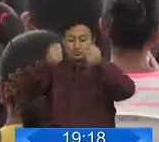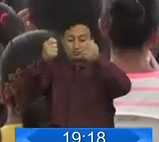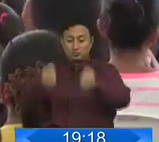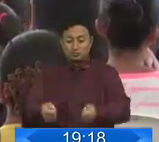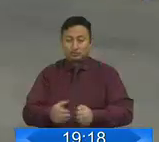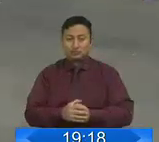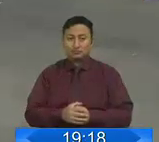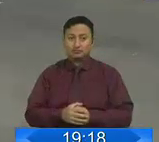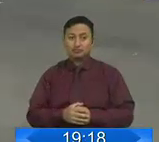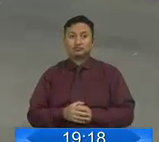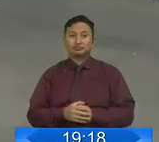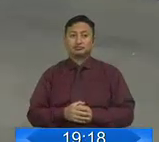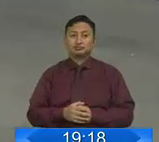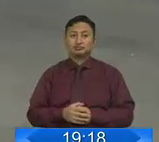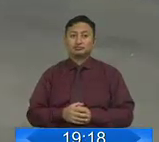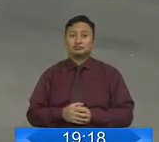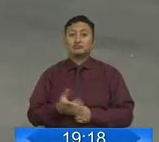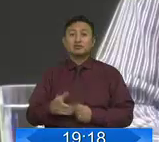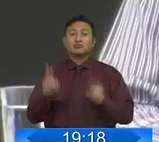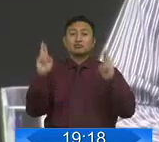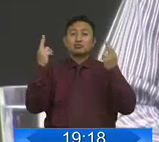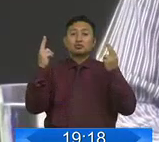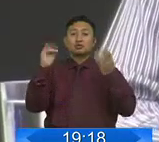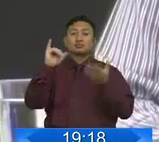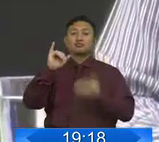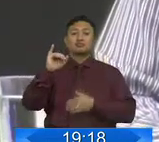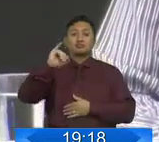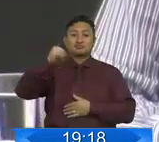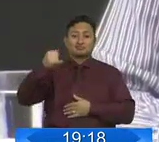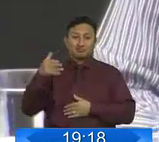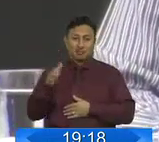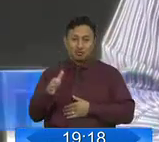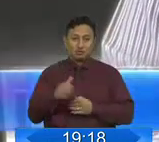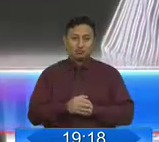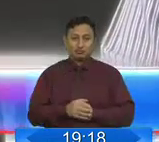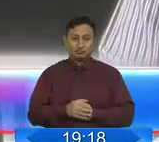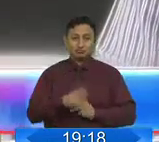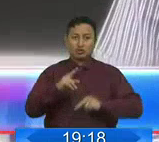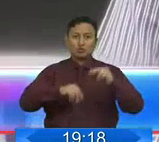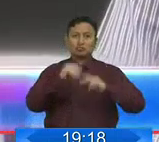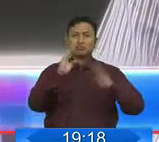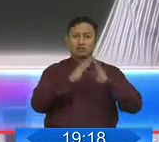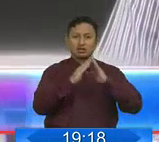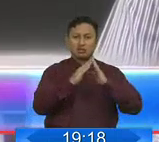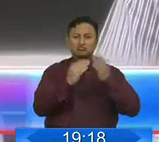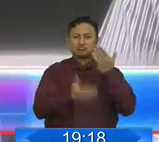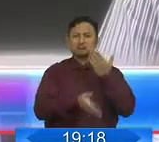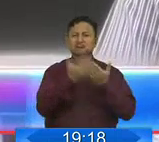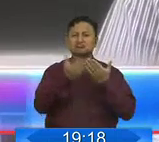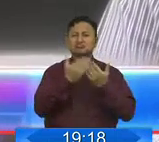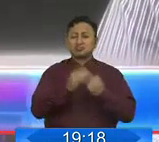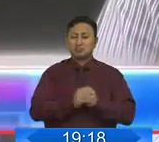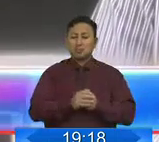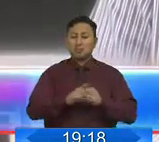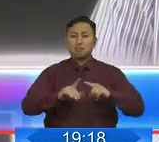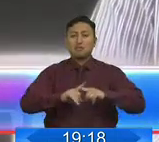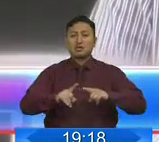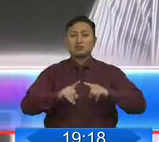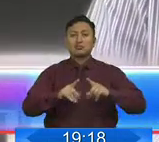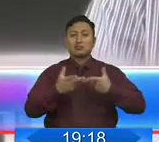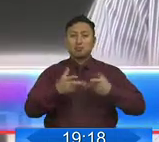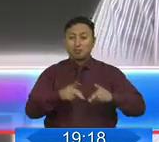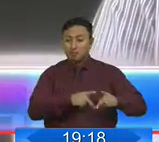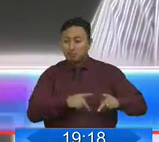cantones de Jama, Sucre, Rocafuerte y Jaramijó. Construir casas es fácil. Lo difícil es construir planes